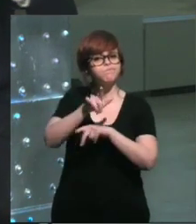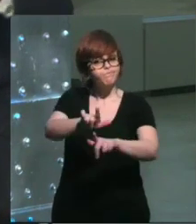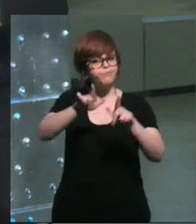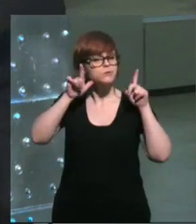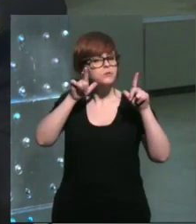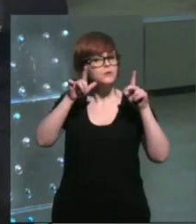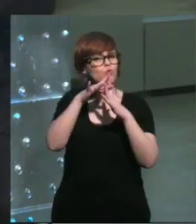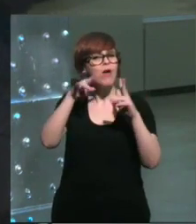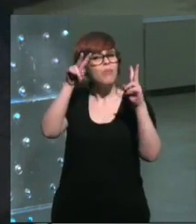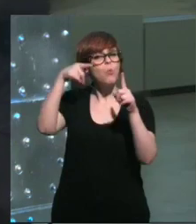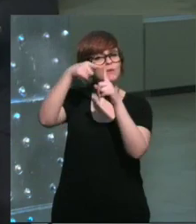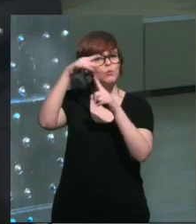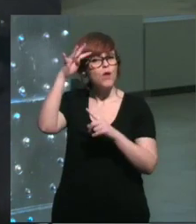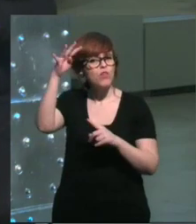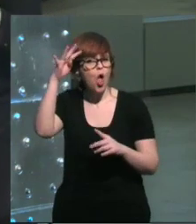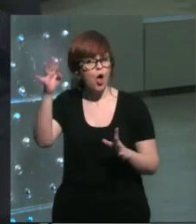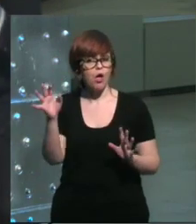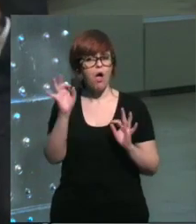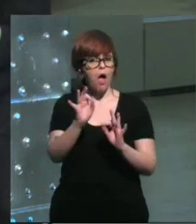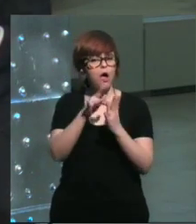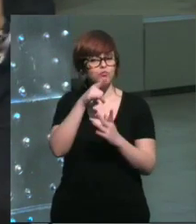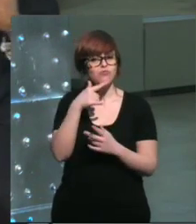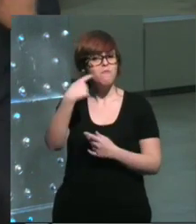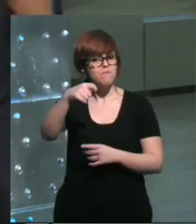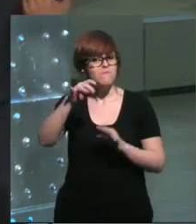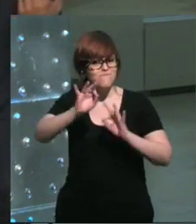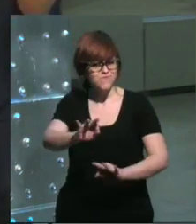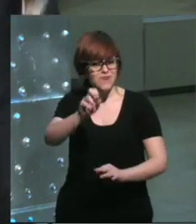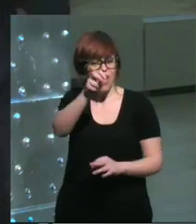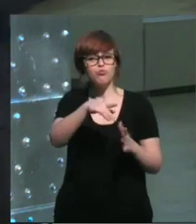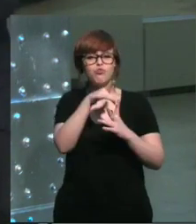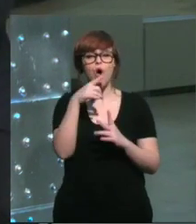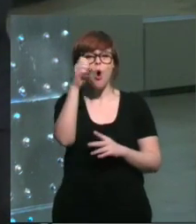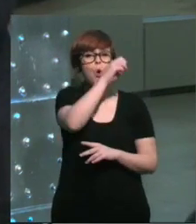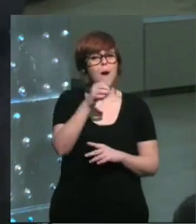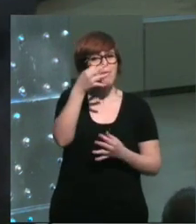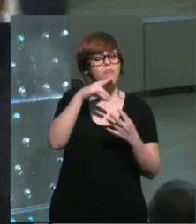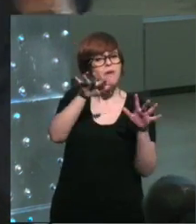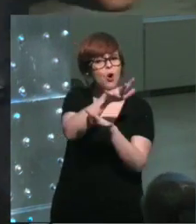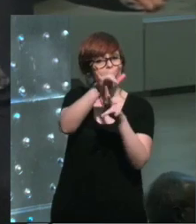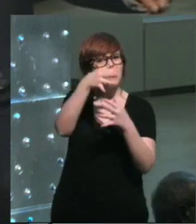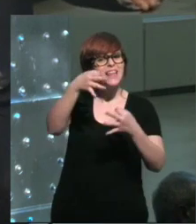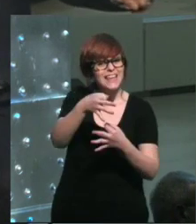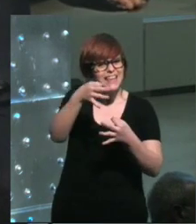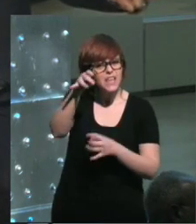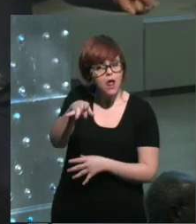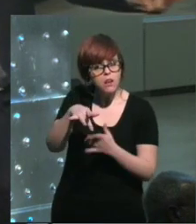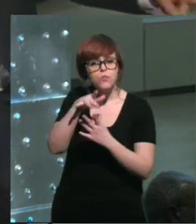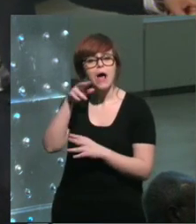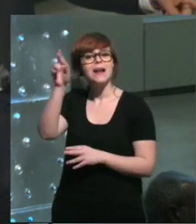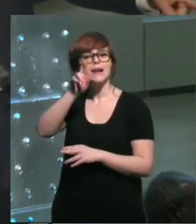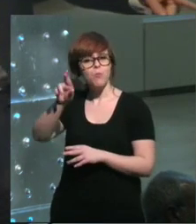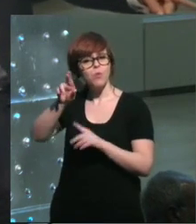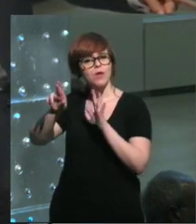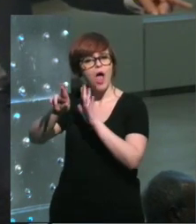una obediencia ciega. Y lo que tú dices es absolutamente cierto. El presidente Obama tenía que convencer no solamente a los republicanos, también a los demócratas, para impulsar